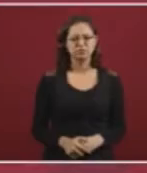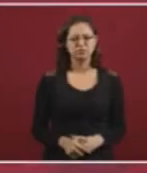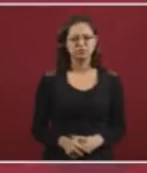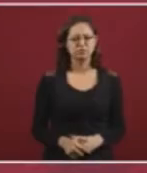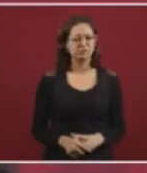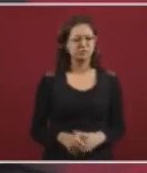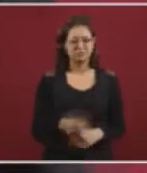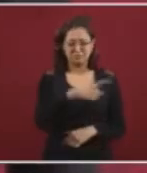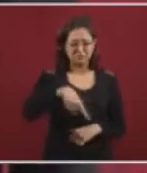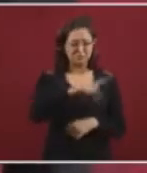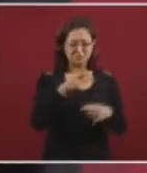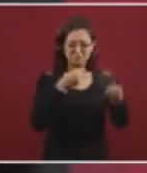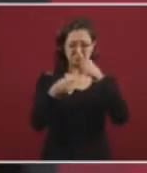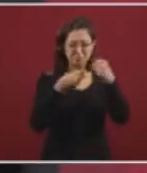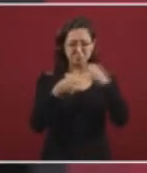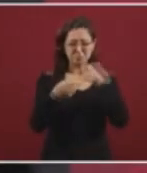más